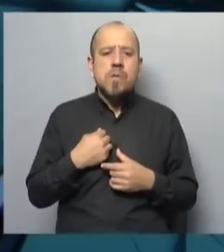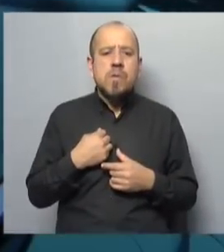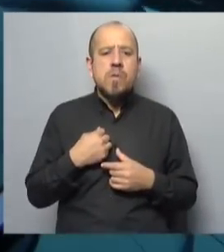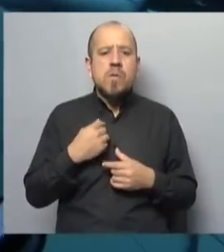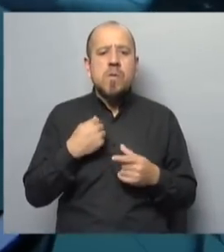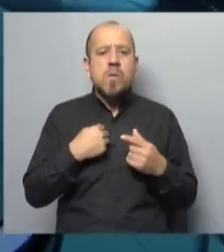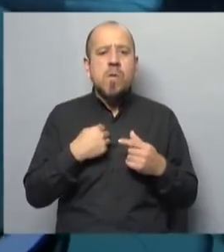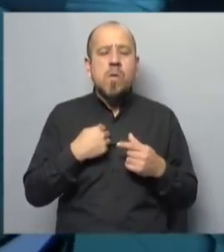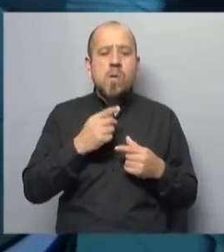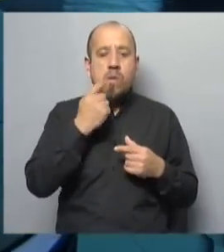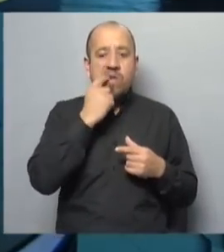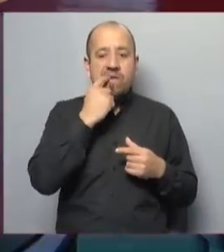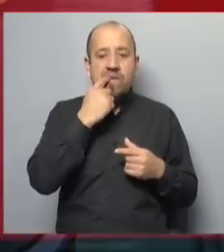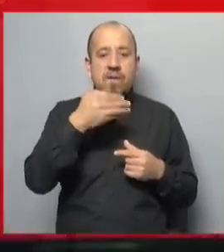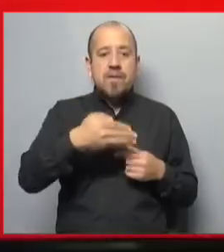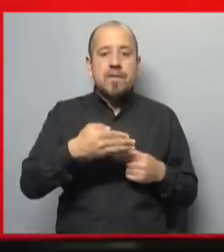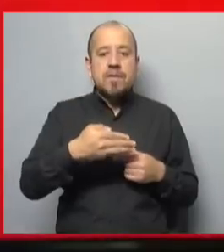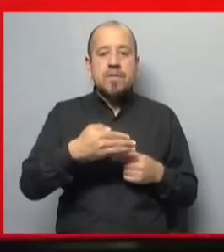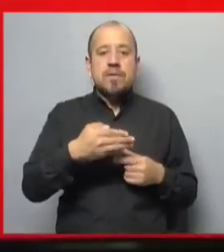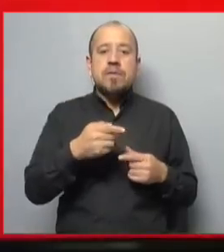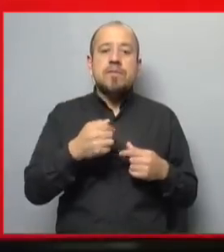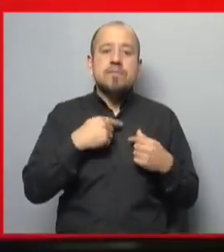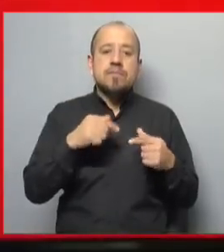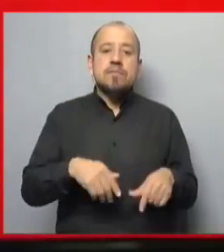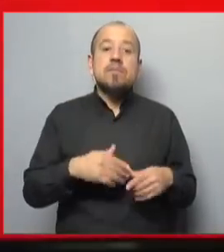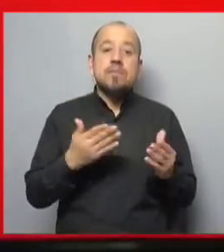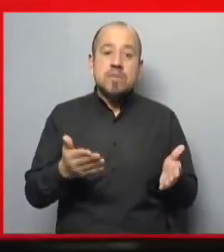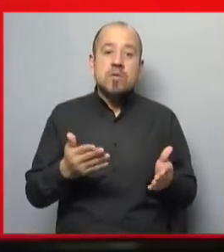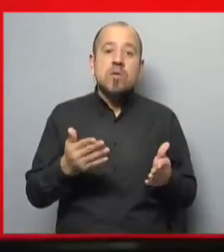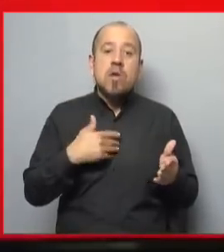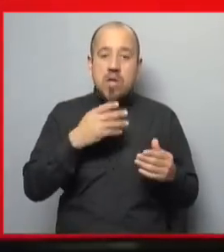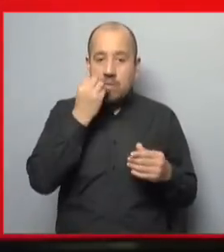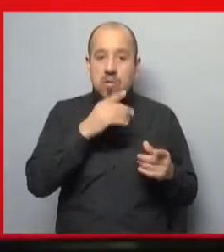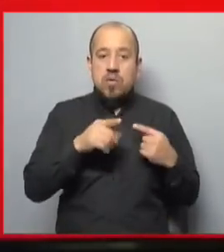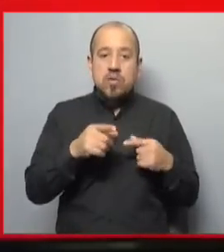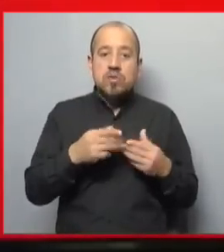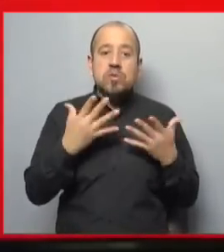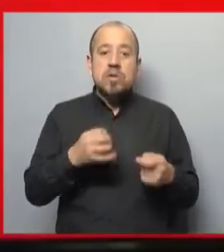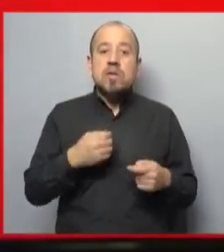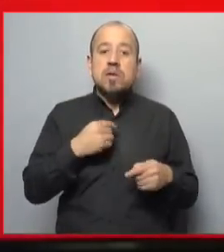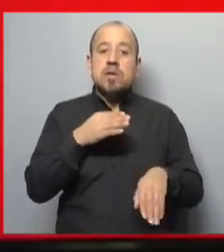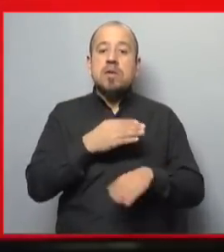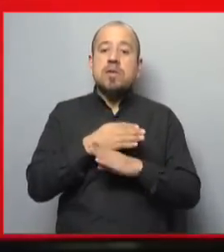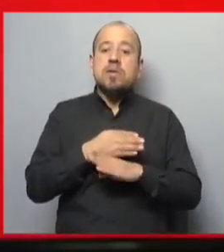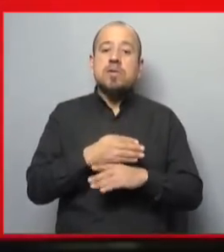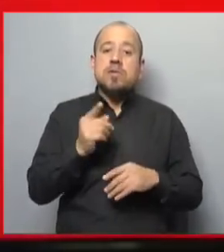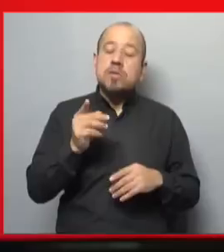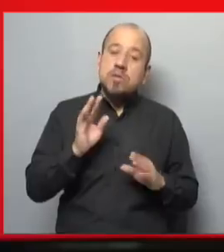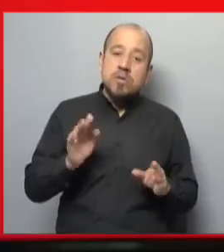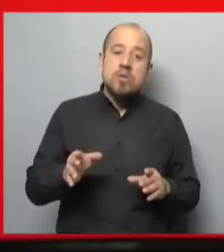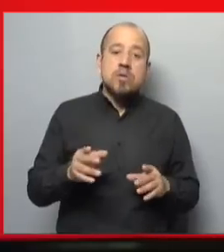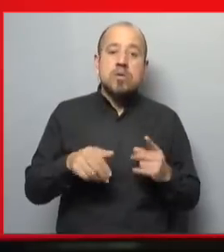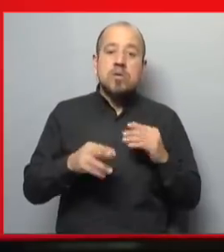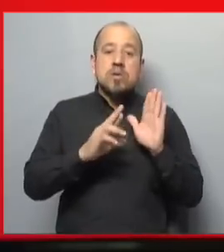yo retiré estaba en la vez y yo fui a jugar equipo de primera para mí era un paso era mejorar yo quería salir estamos hablando de la época donde el